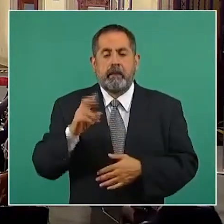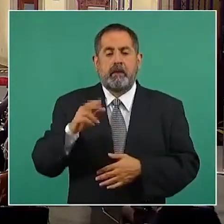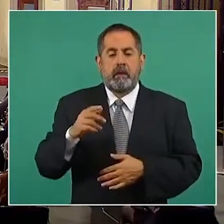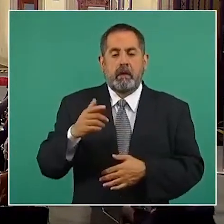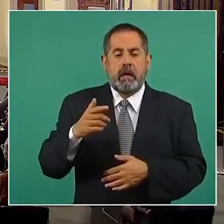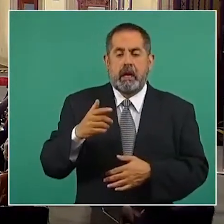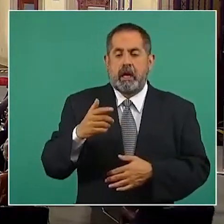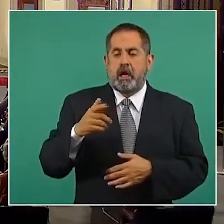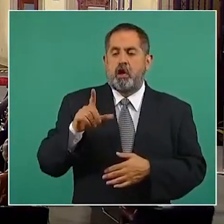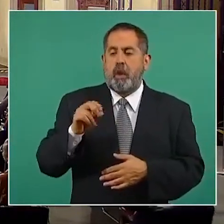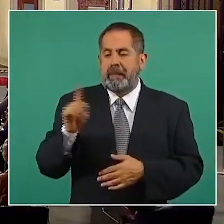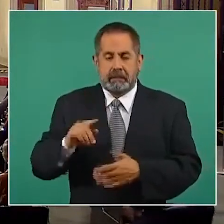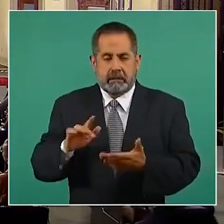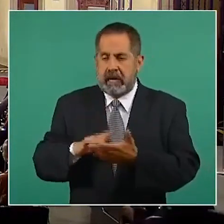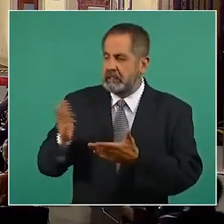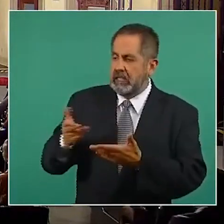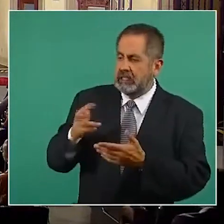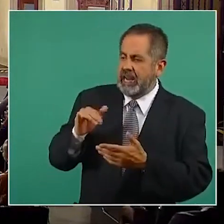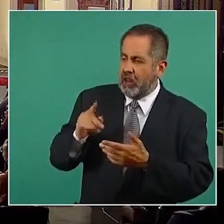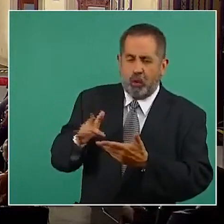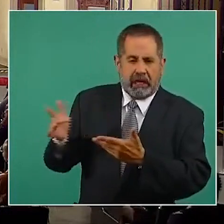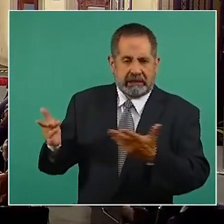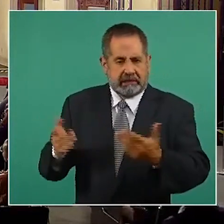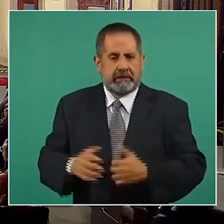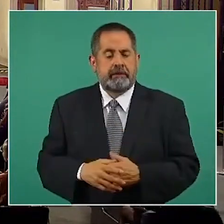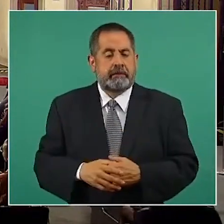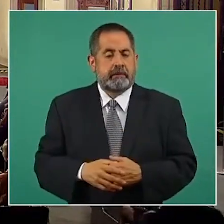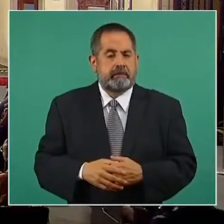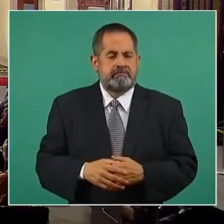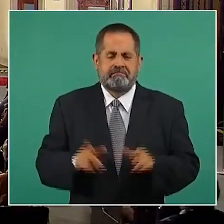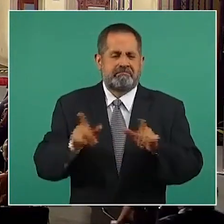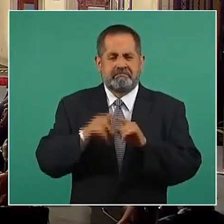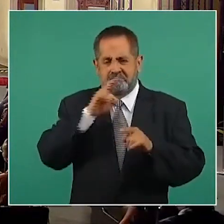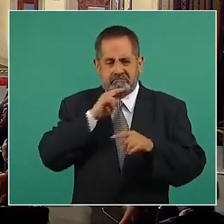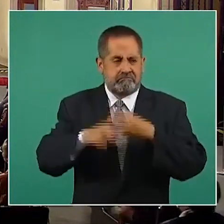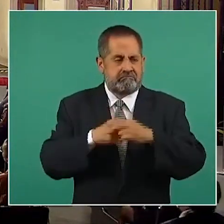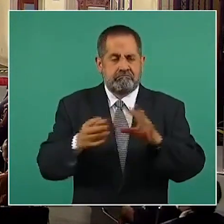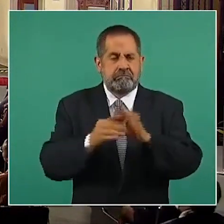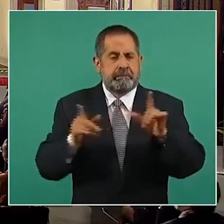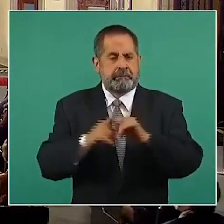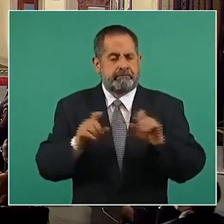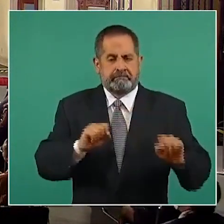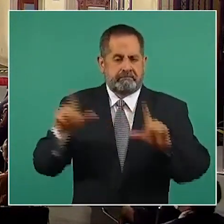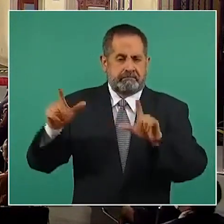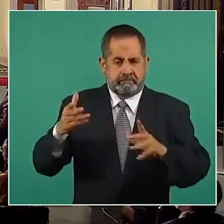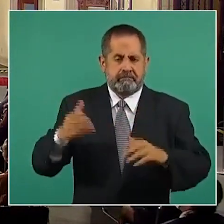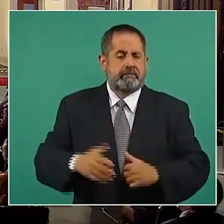Gustavo, doctora Duque, Ricardo, gracias. Buenas noches. Vamos rápidamente si me pasas la